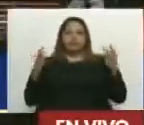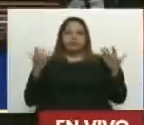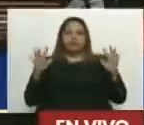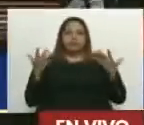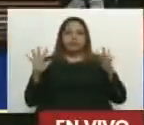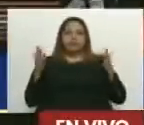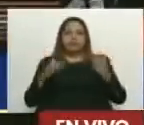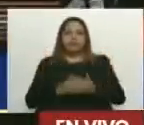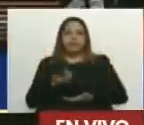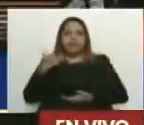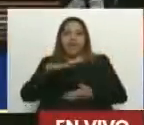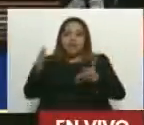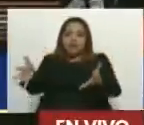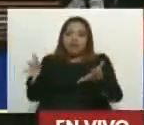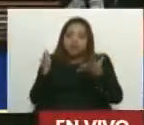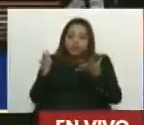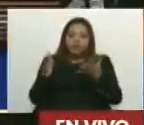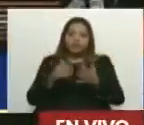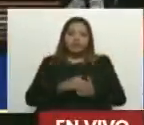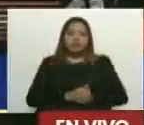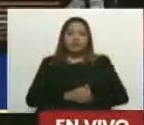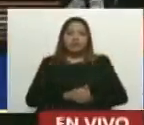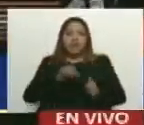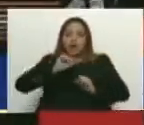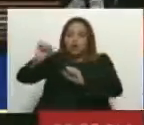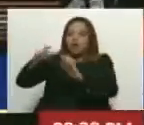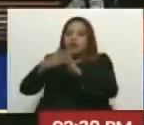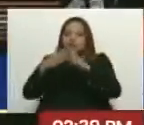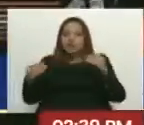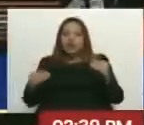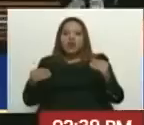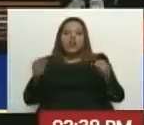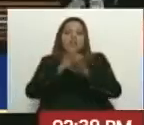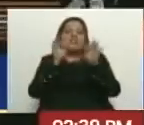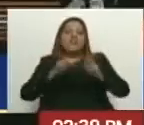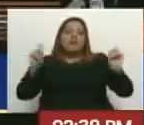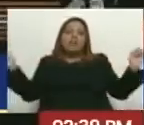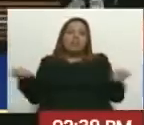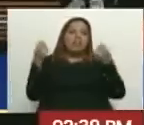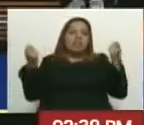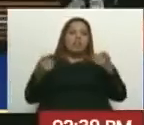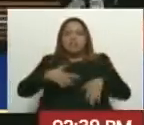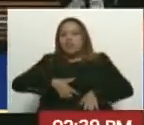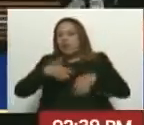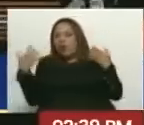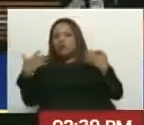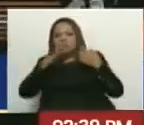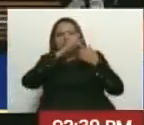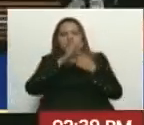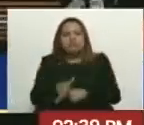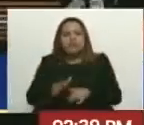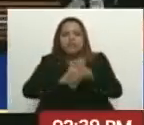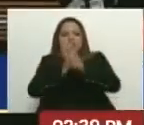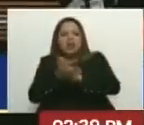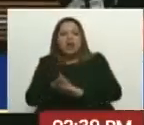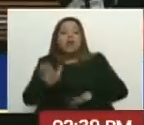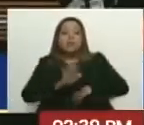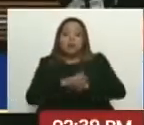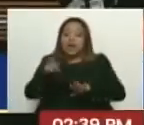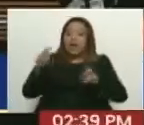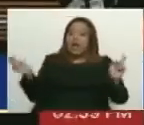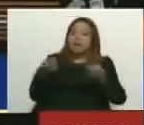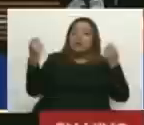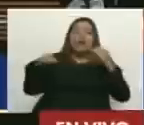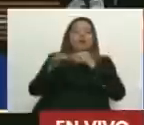que va a triunfar contra todas estas campañas de odio, de discriminación, de exterminio, porque campañas como